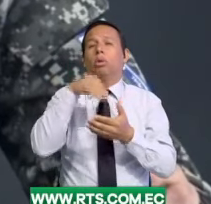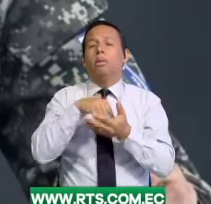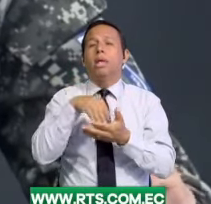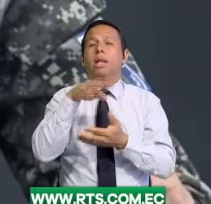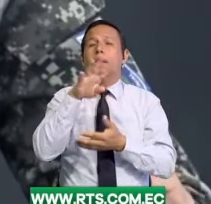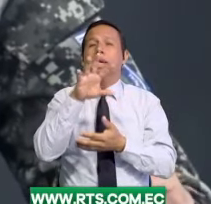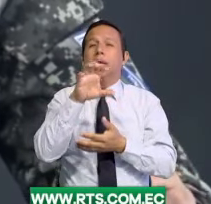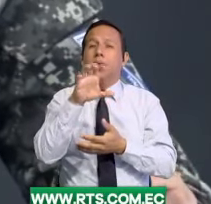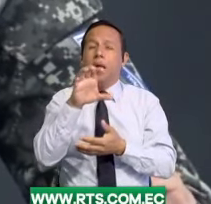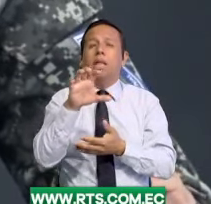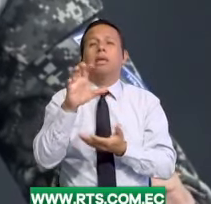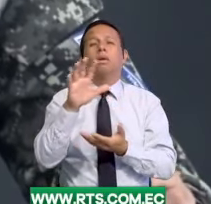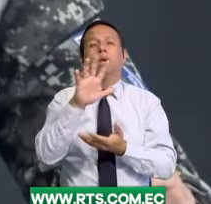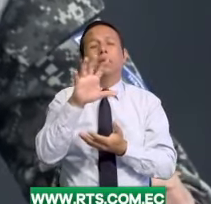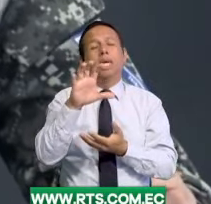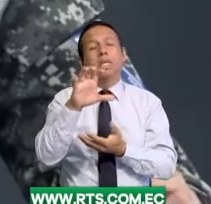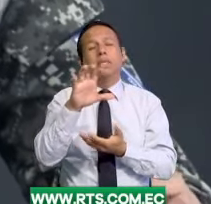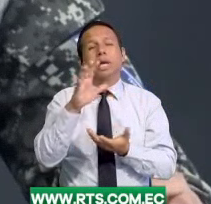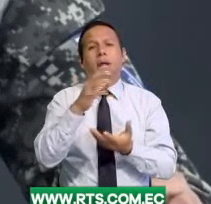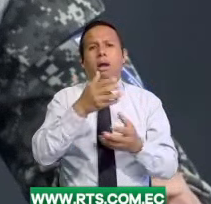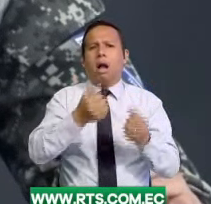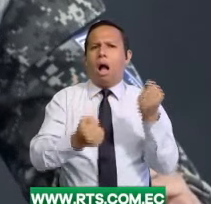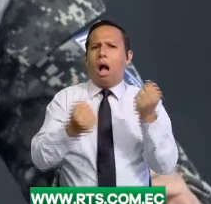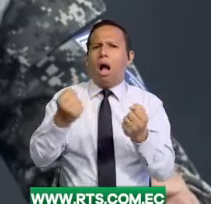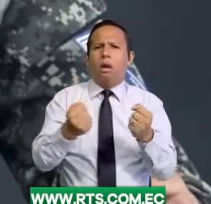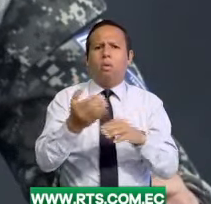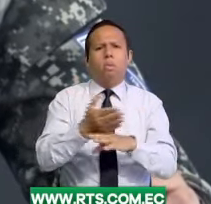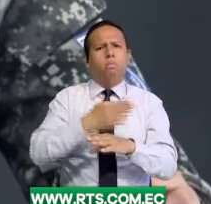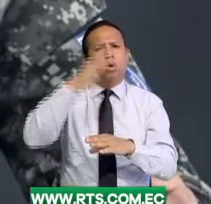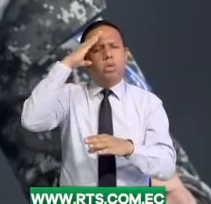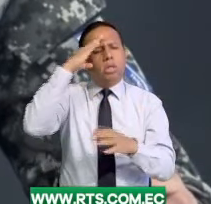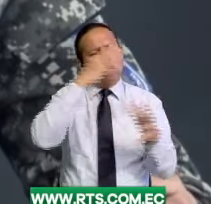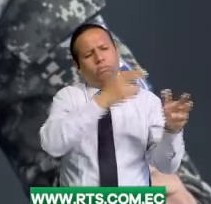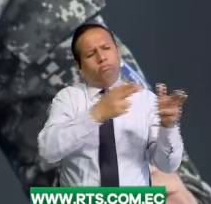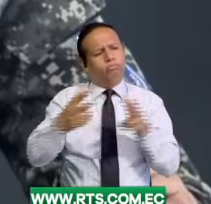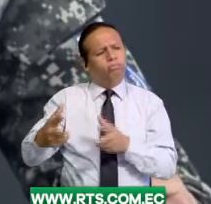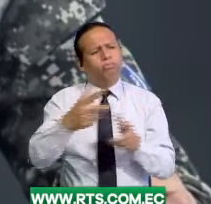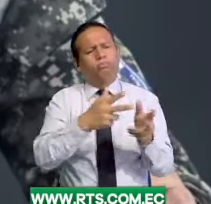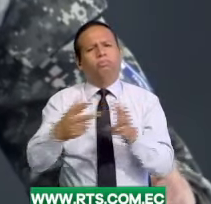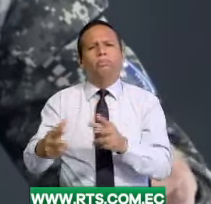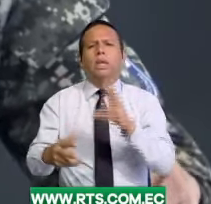4.515 vehículos que han sido recuperados por Policía Nacional.